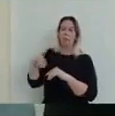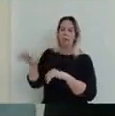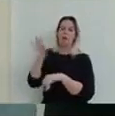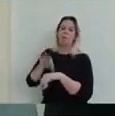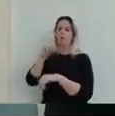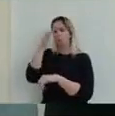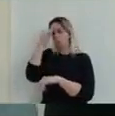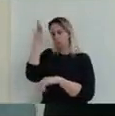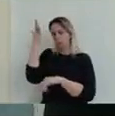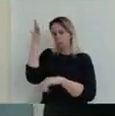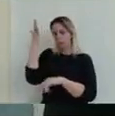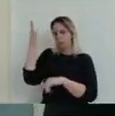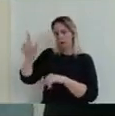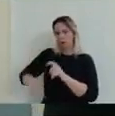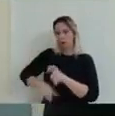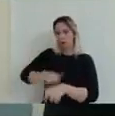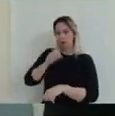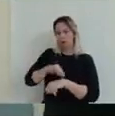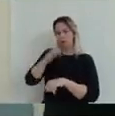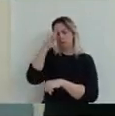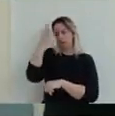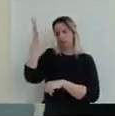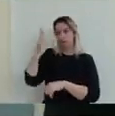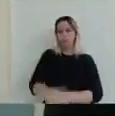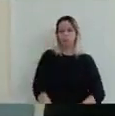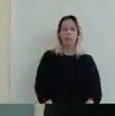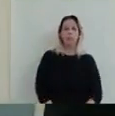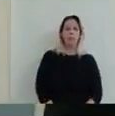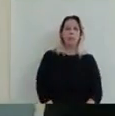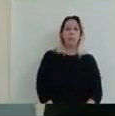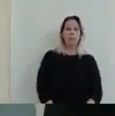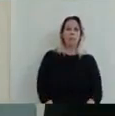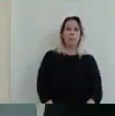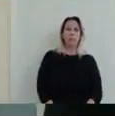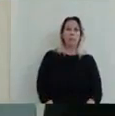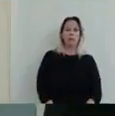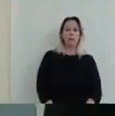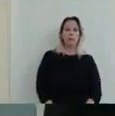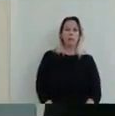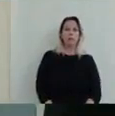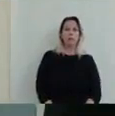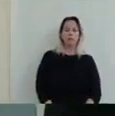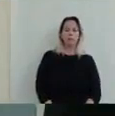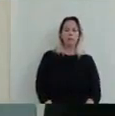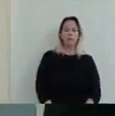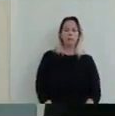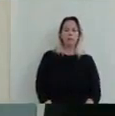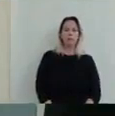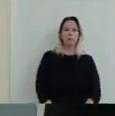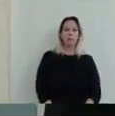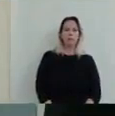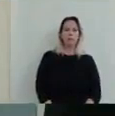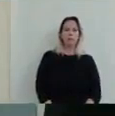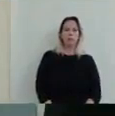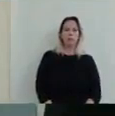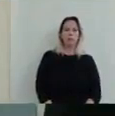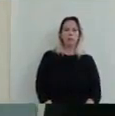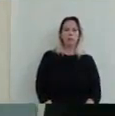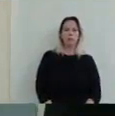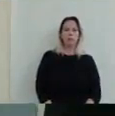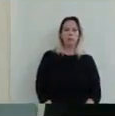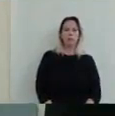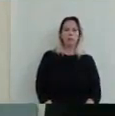básicamente en el manual de cianobacterias como determinantes ambientales de la salud, en su edición 2017 del Programa Nacional de la Calidad del Agua y